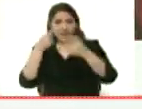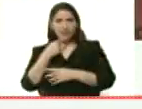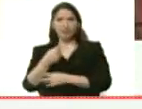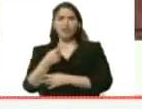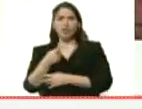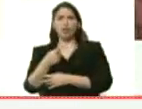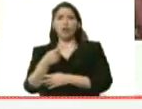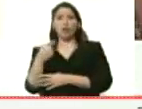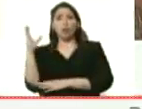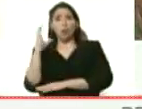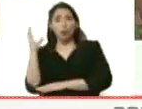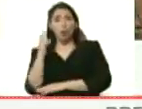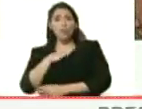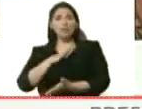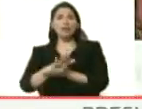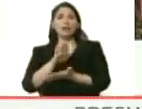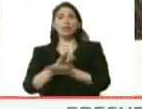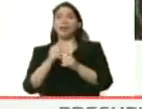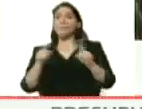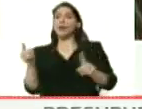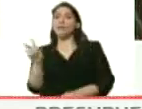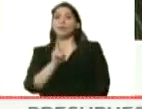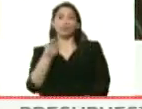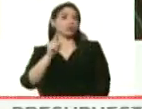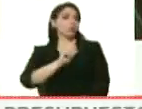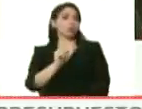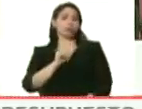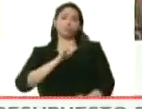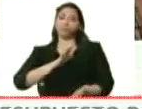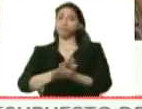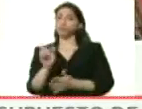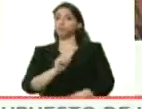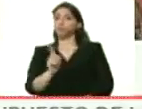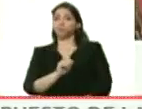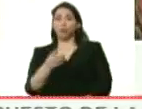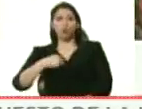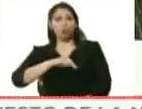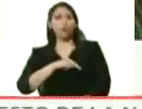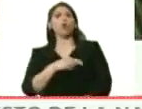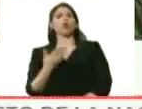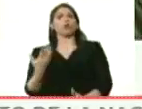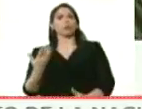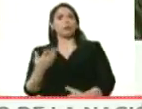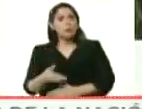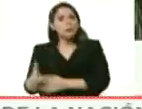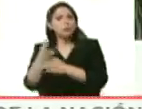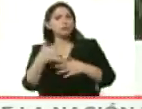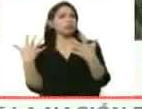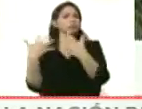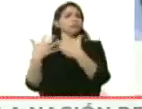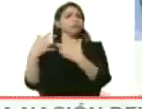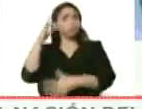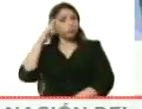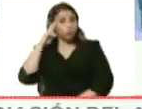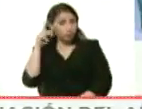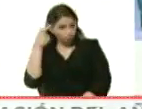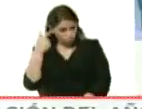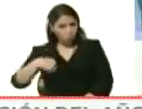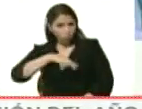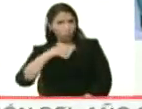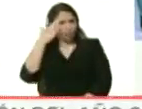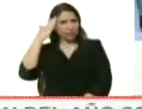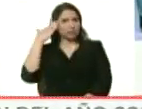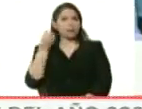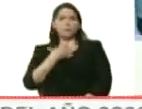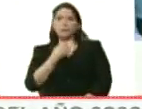tranquila, pero el venezolano no, no, nosotros no somos tranquilos, nosotros somos de arma a tomar, las armas de la razón, las armas del bien,